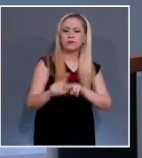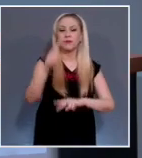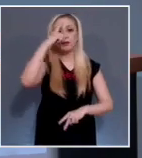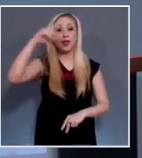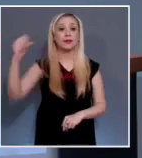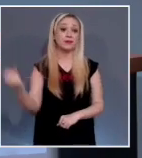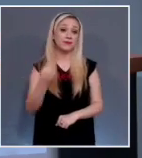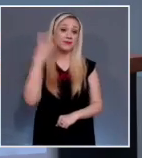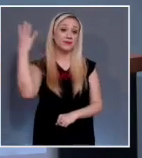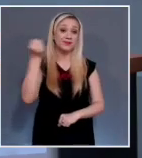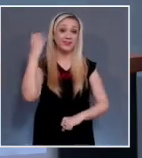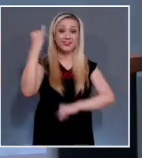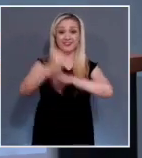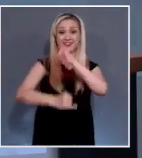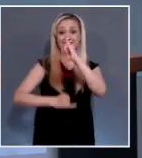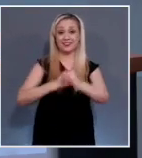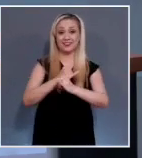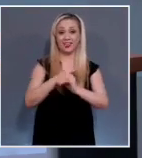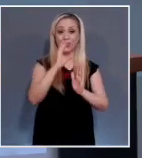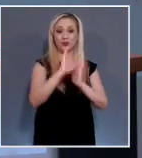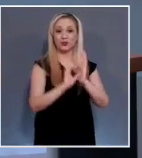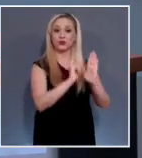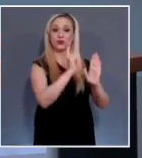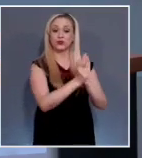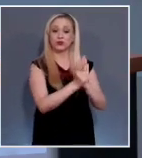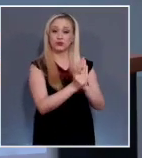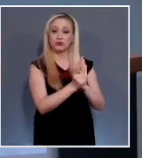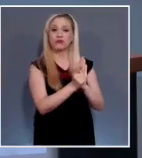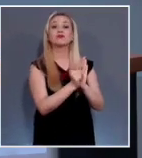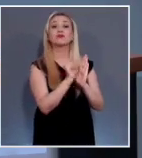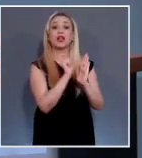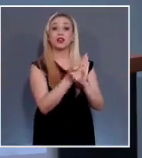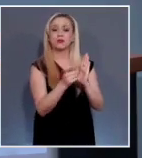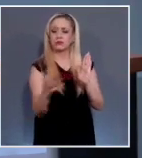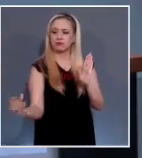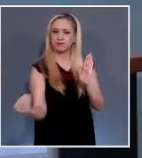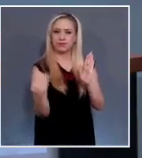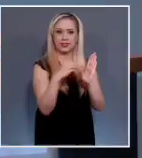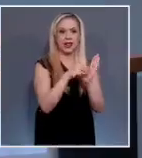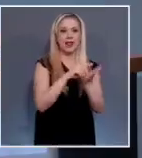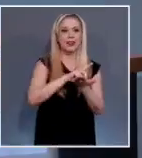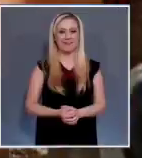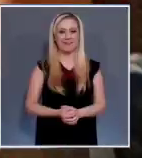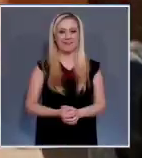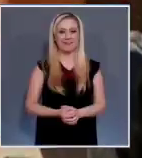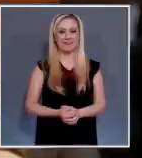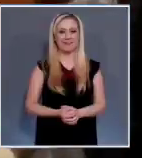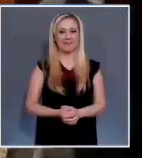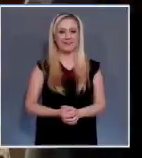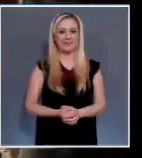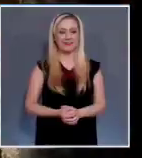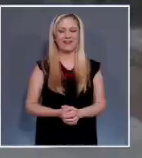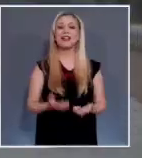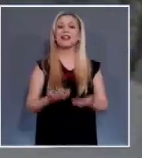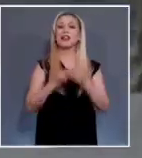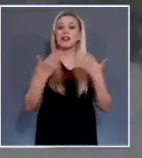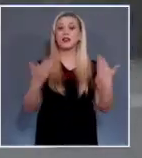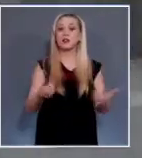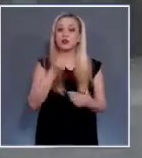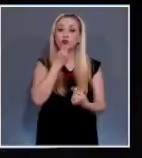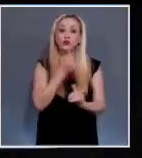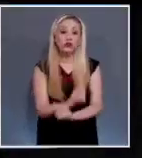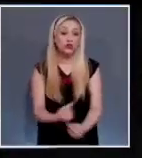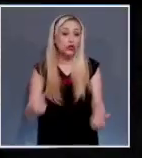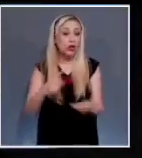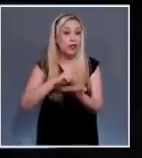Internacional La Constitucionalización de los Derechos de la Niñez y la Adolescencia. Los derechos de la